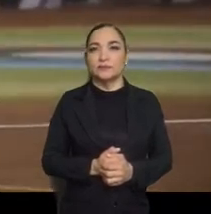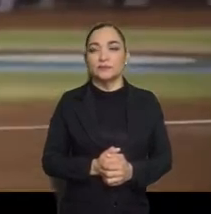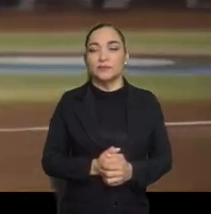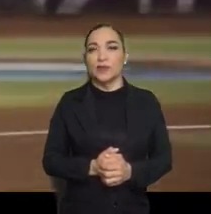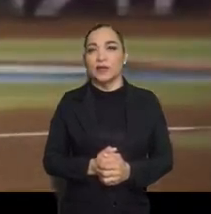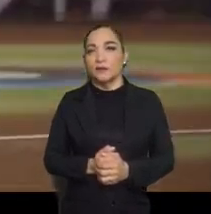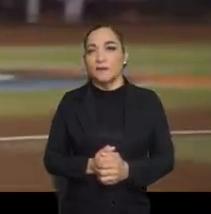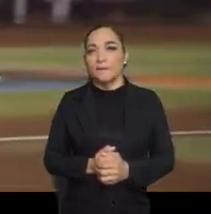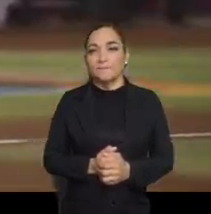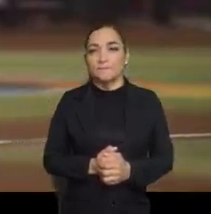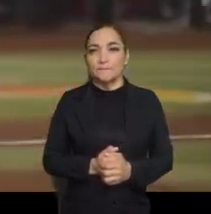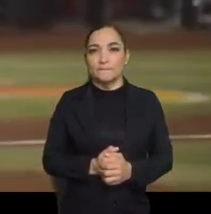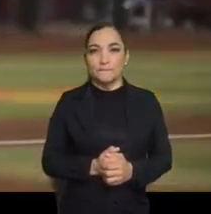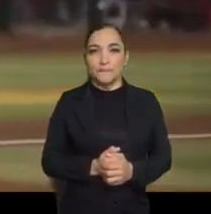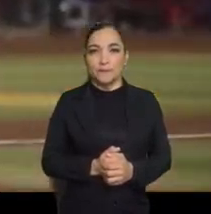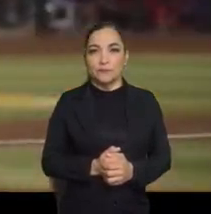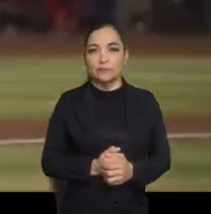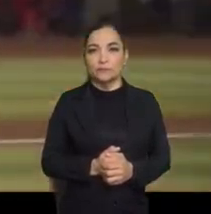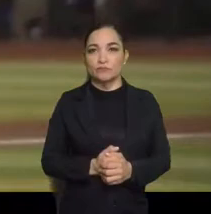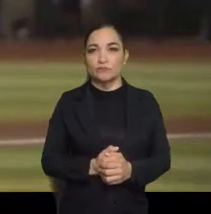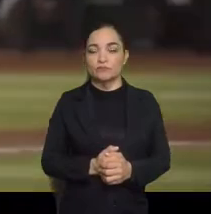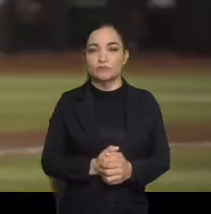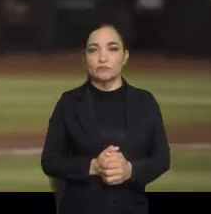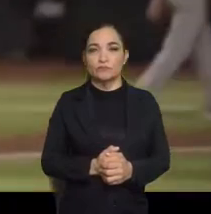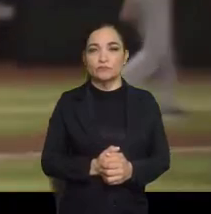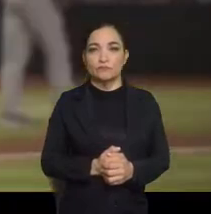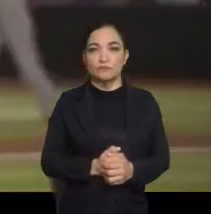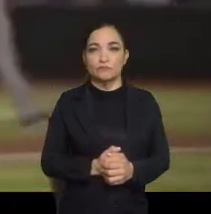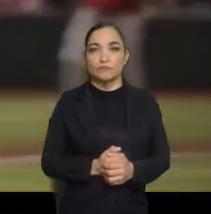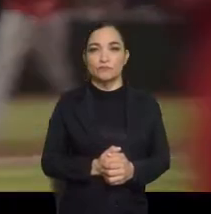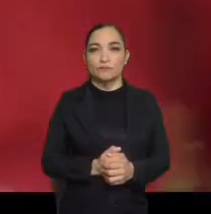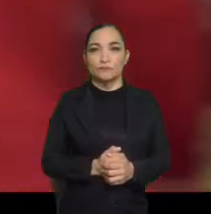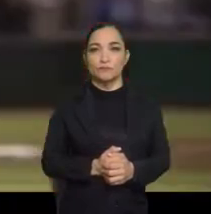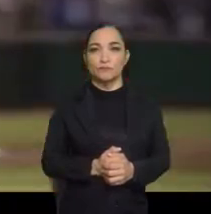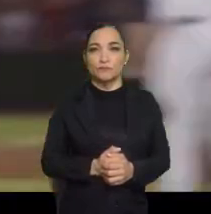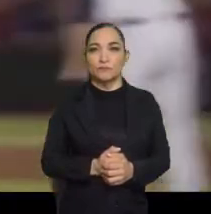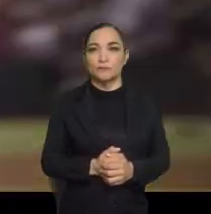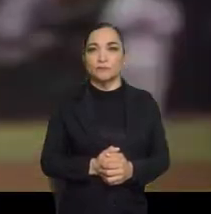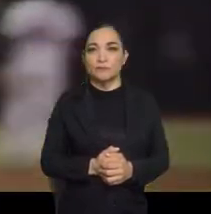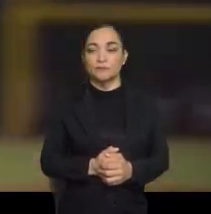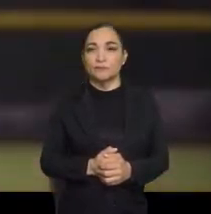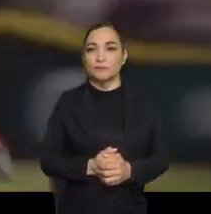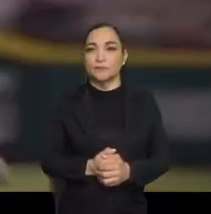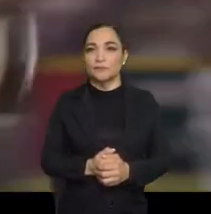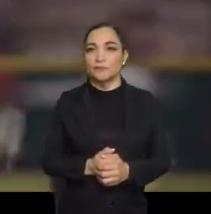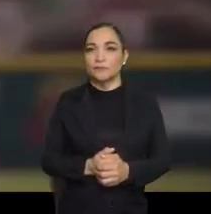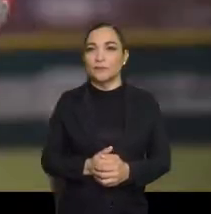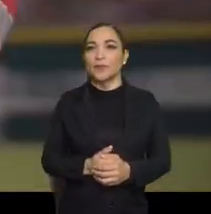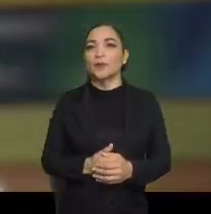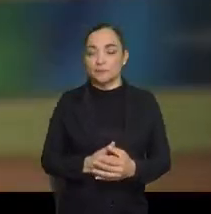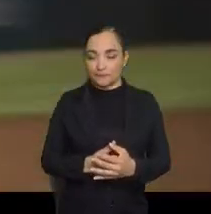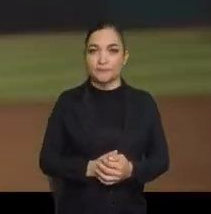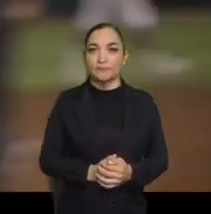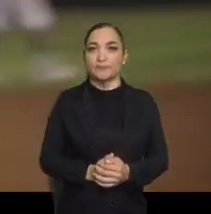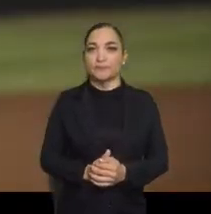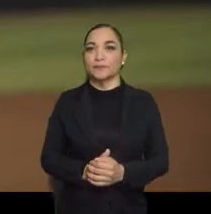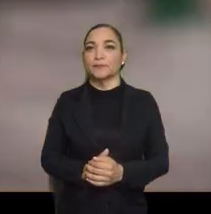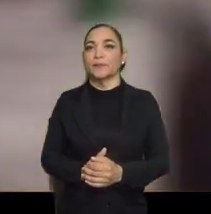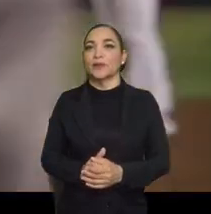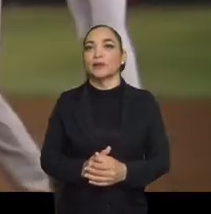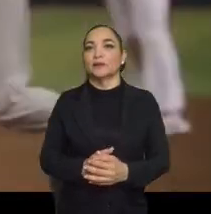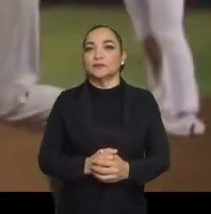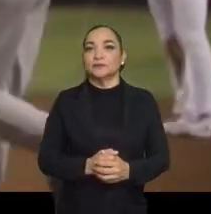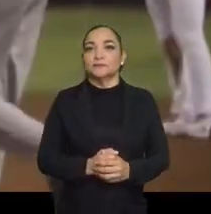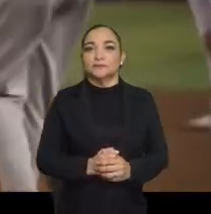jardín izquierdo. ¡Fuera de aquí, largo! Y si no fue suficiente con un corredor en base, toma dos, los